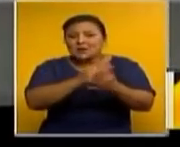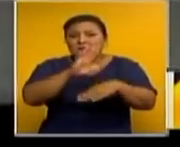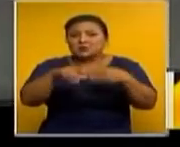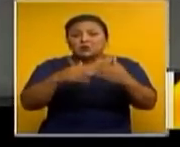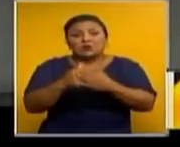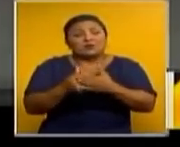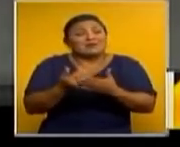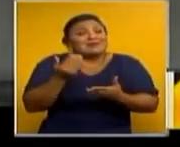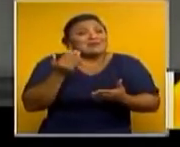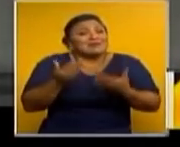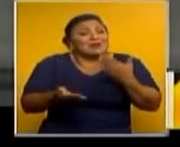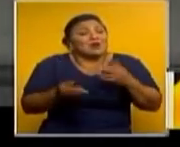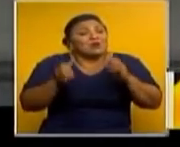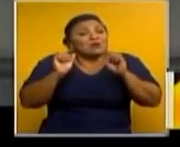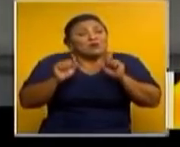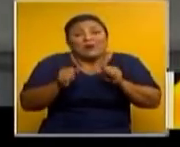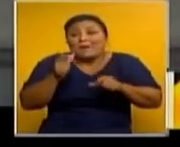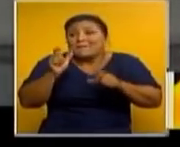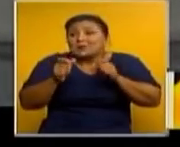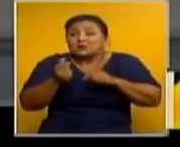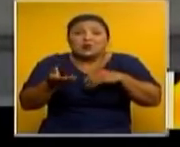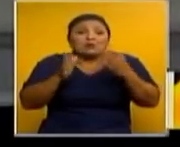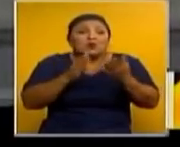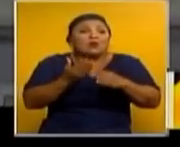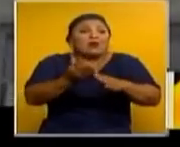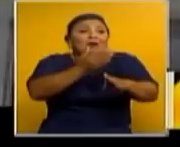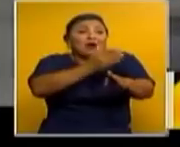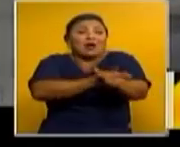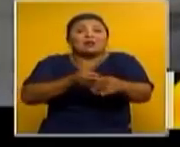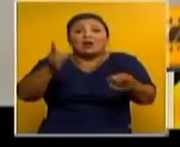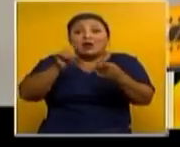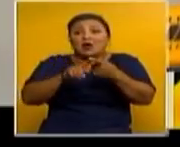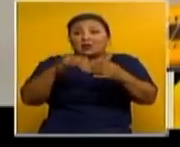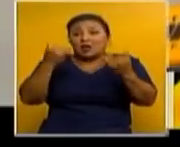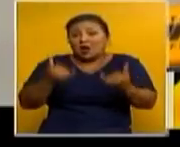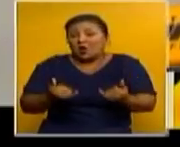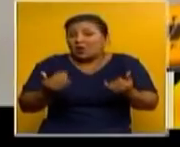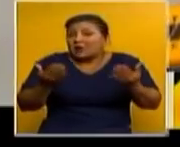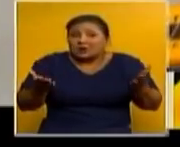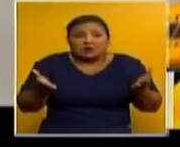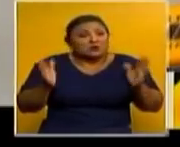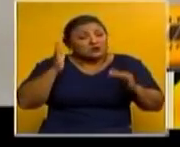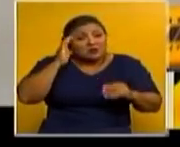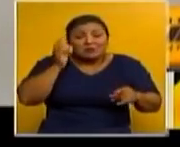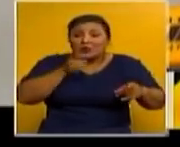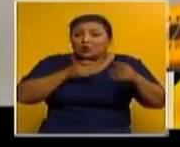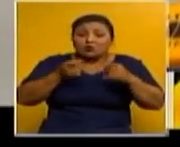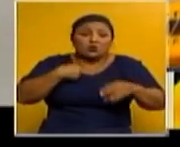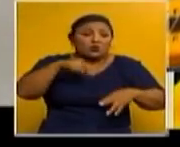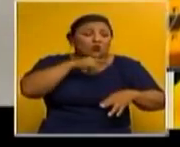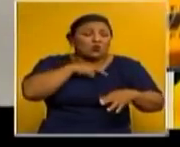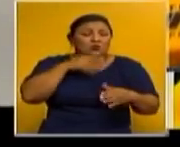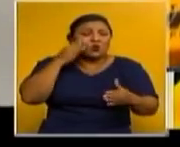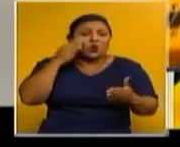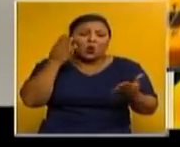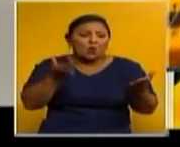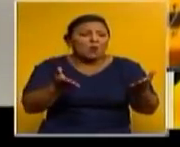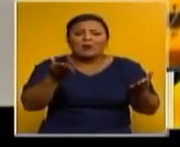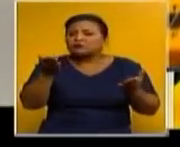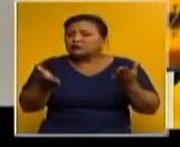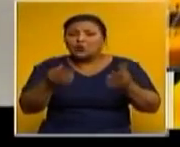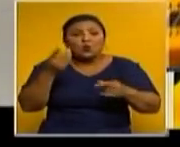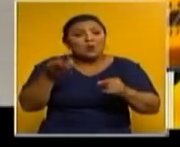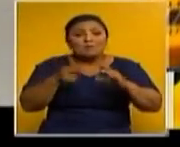Pueden haber ciudadanos que fallezcan desde esa fecha hasta el día de las elecciones. Eso no está en control nuestro porque hay un momento de